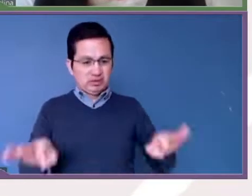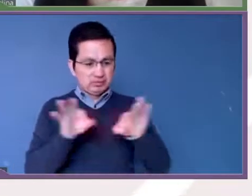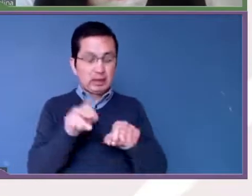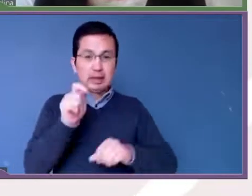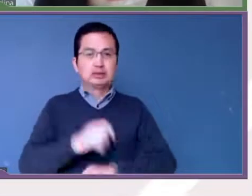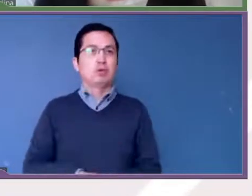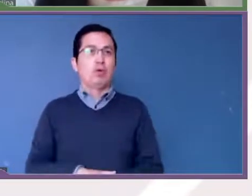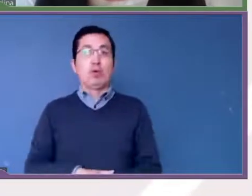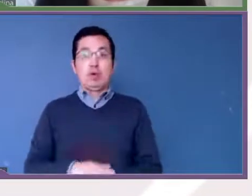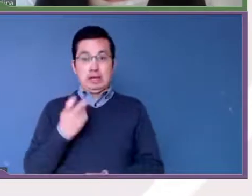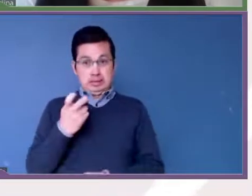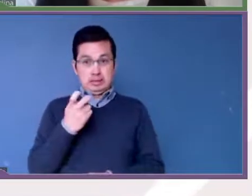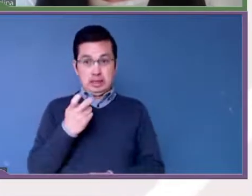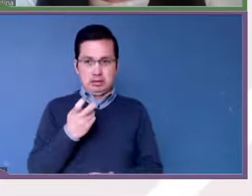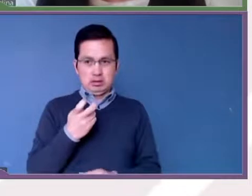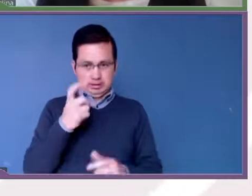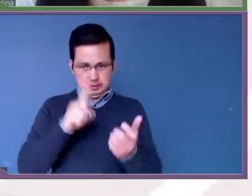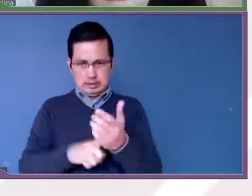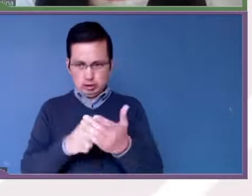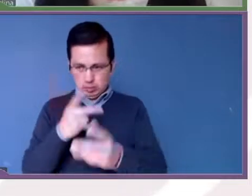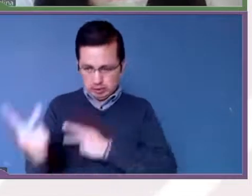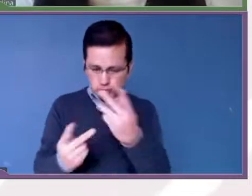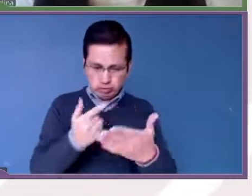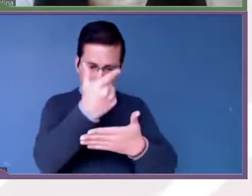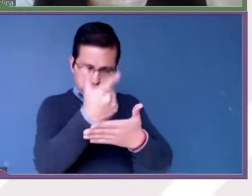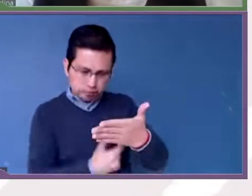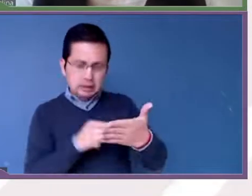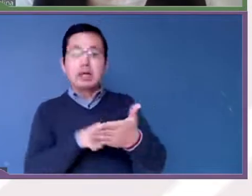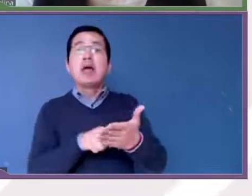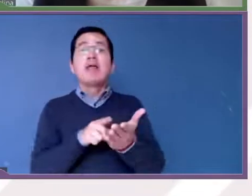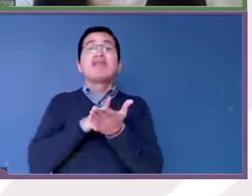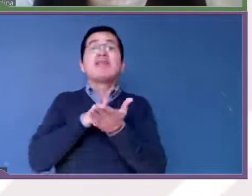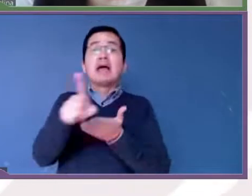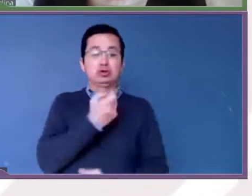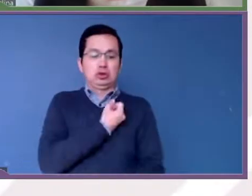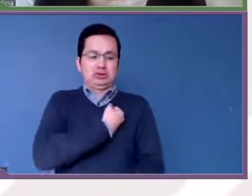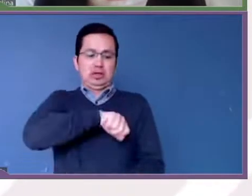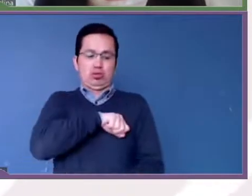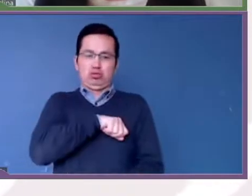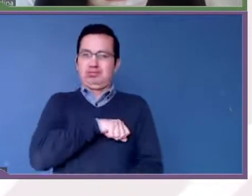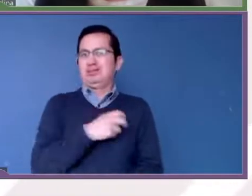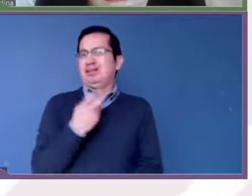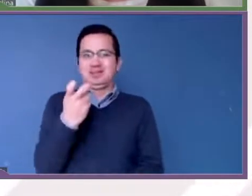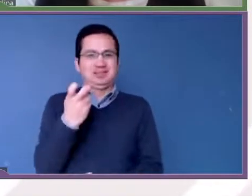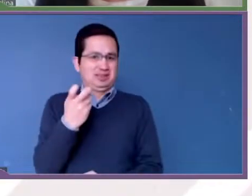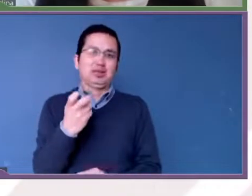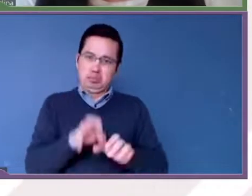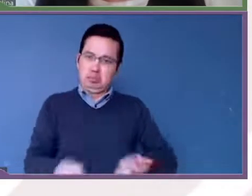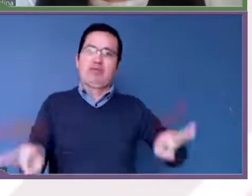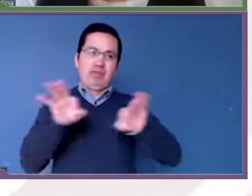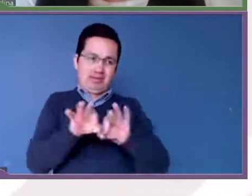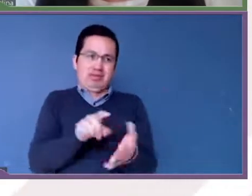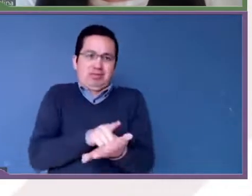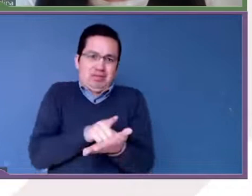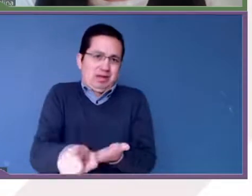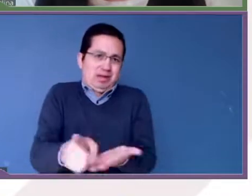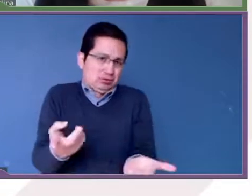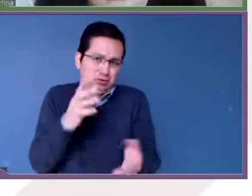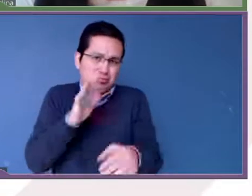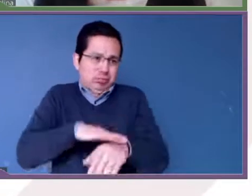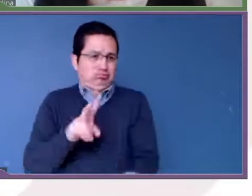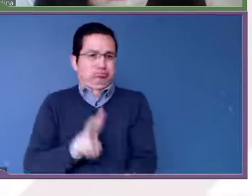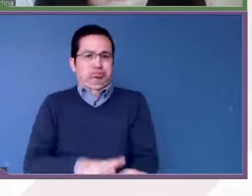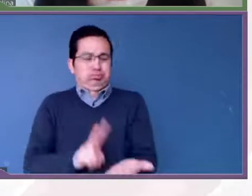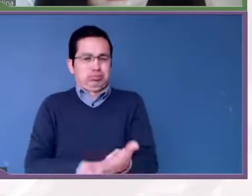como uno de los derechos principales, por ejemplo, cuando se habla de qué es lo más importante, digamos, que se respete cuando